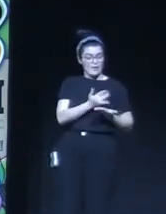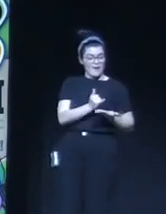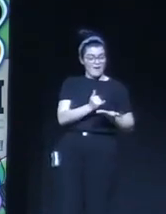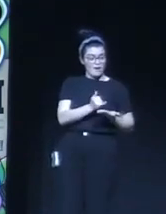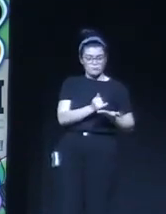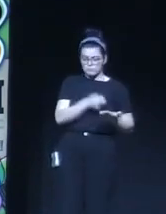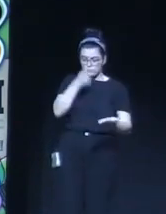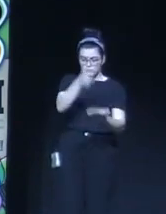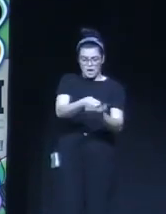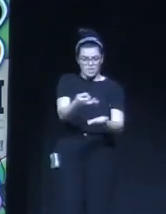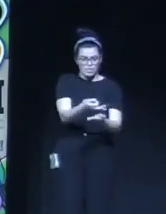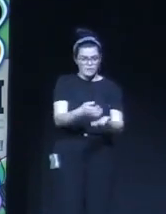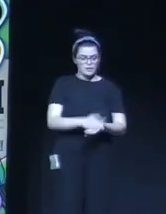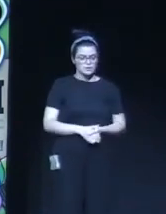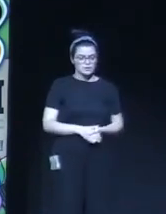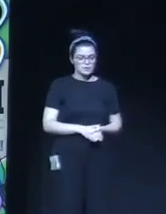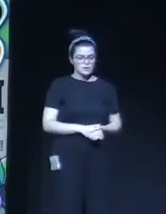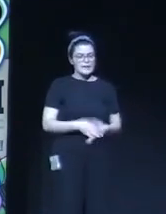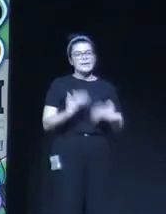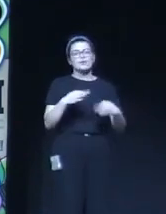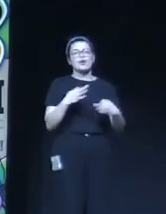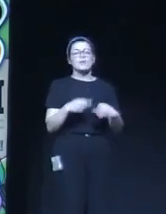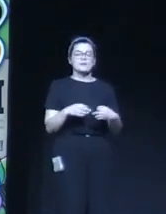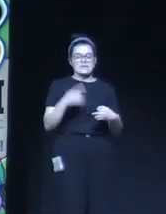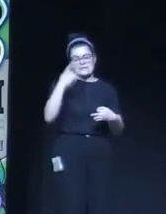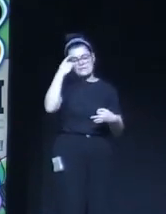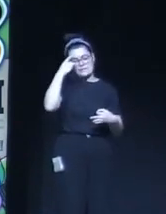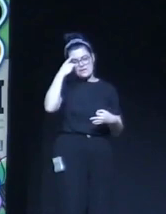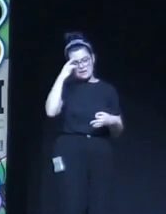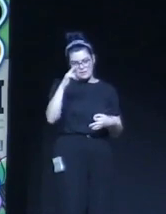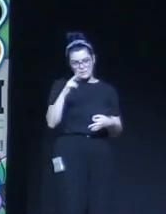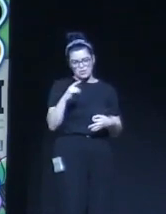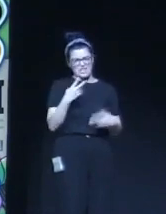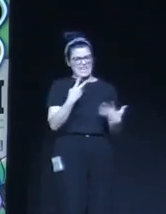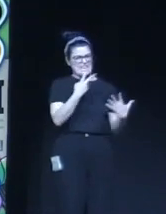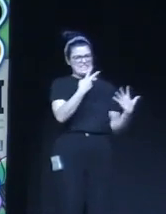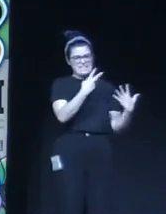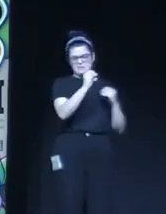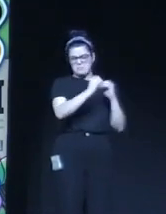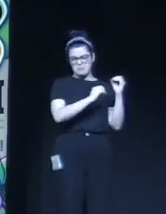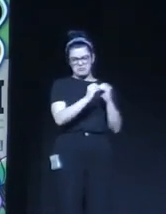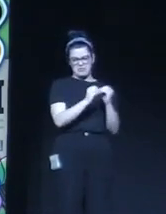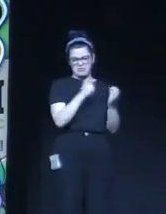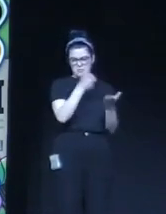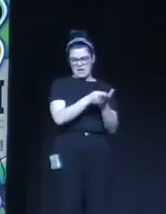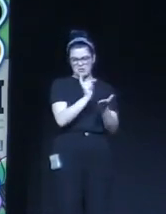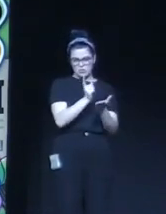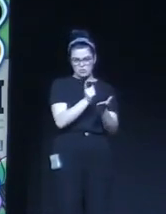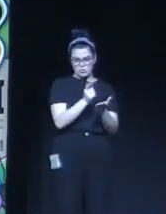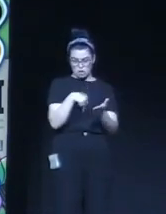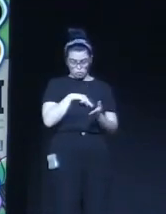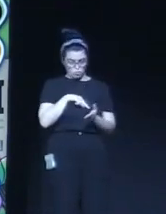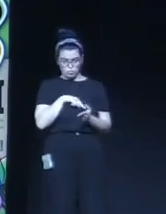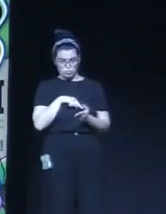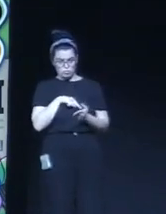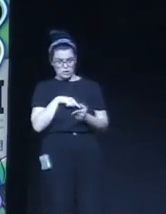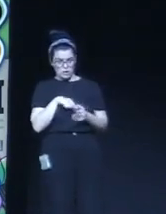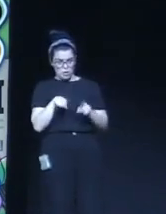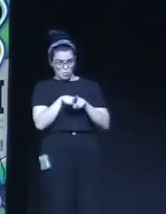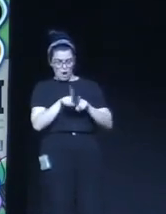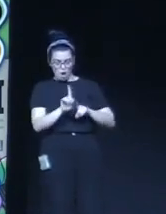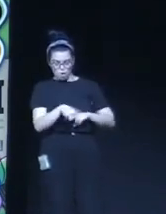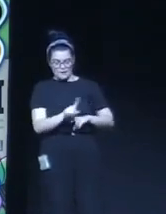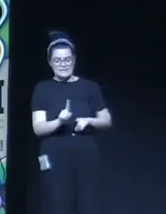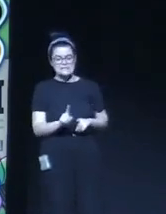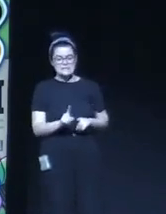que paguen. Es difícilmente. Y normalmente se sabe que pagan un 7%. No es lo que nosotros pagamos. Ya. Pero